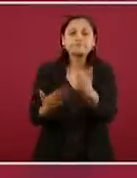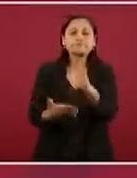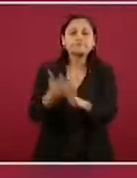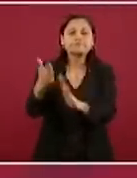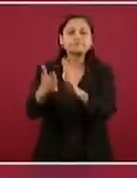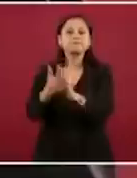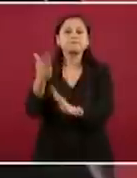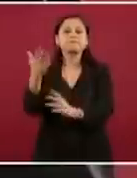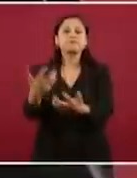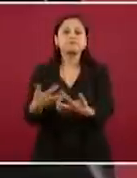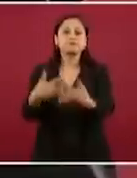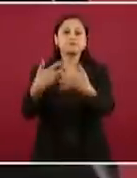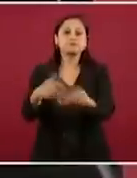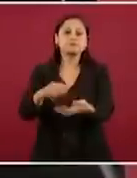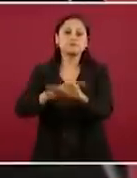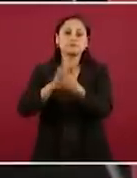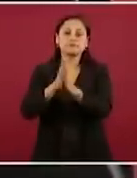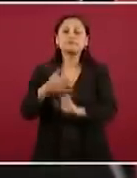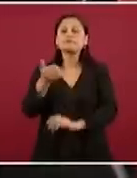construcción de la refinería.